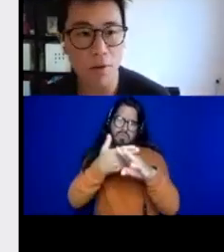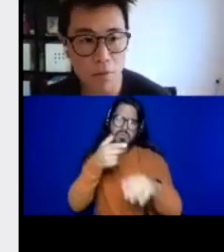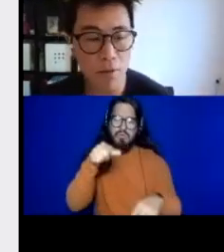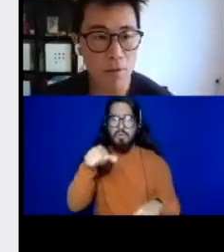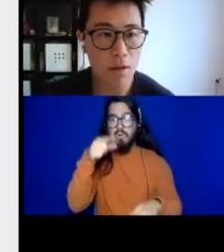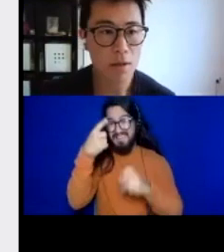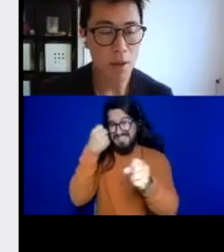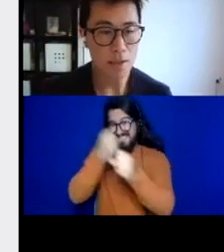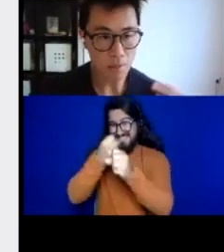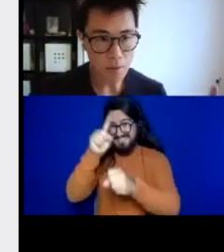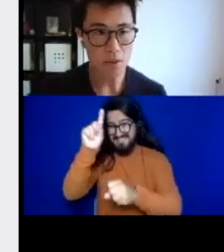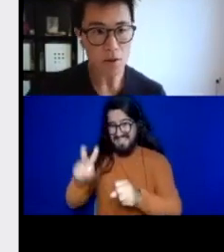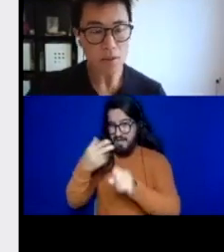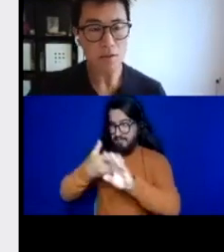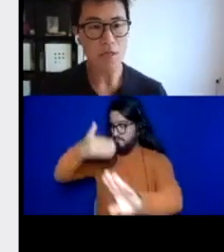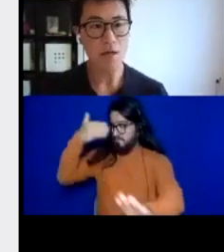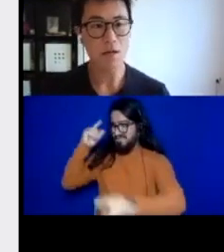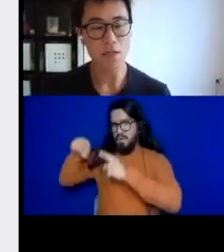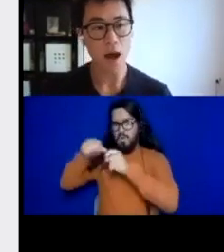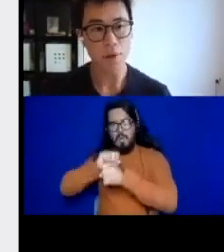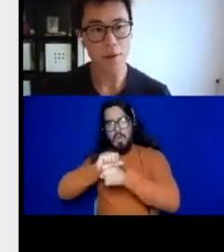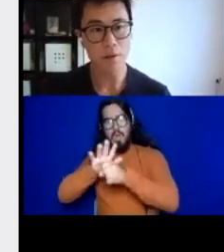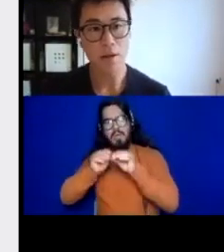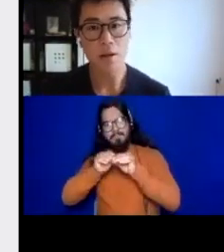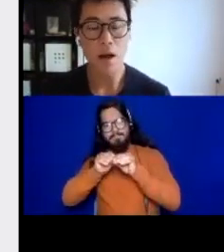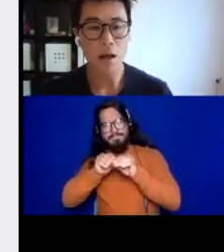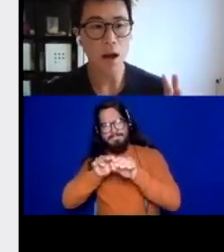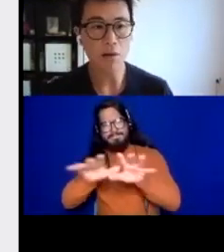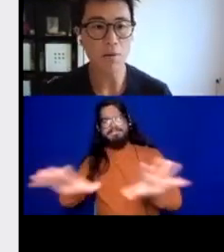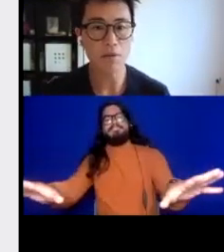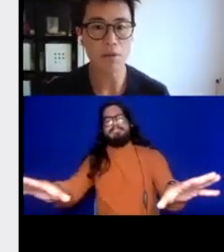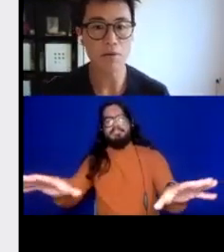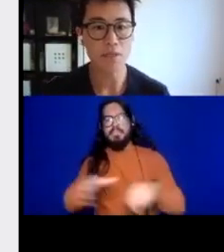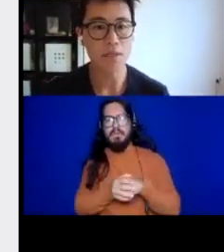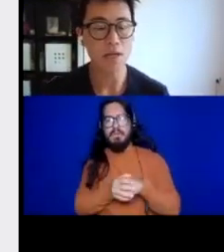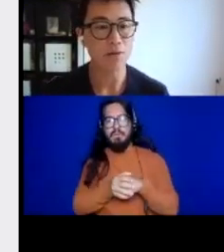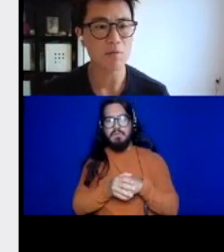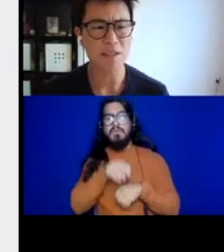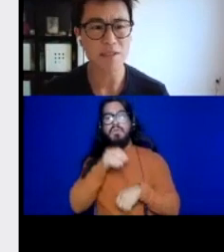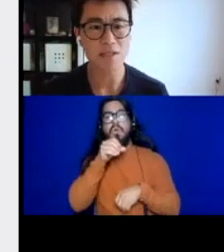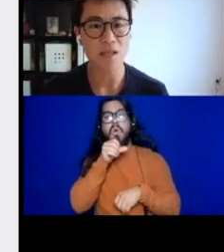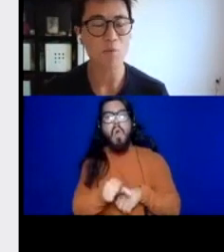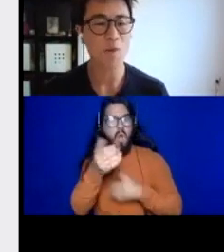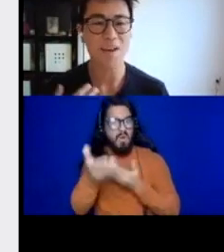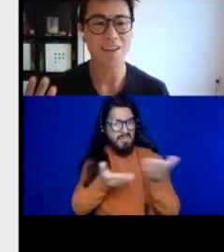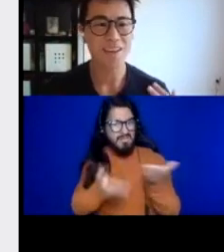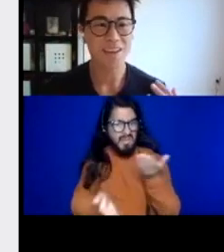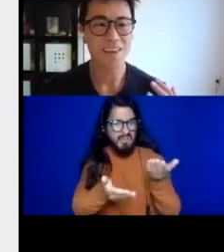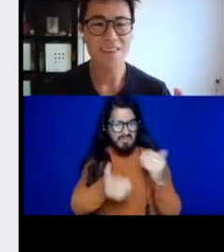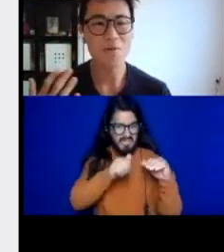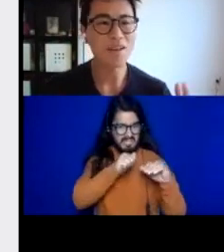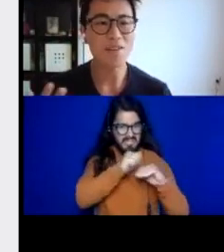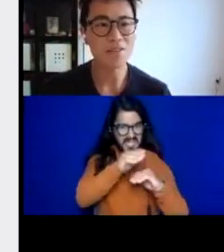que hace como un año y medio, cuando la pandemia estaba comenzando, muchos servicios viejos enviaron